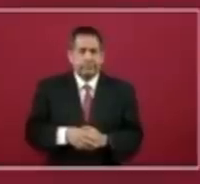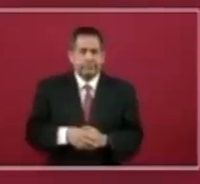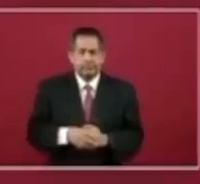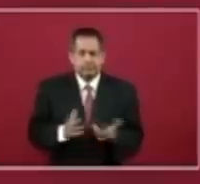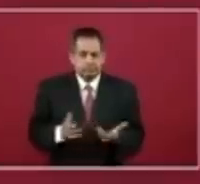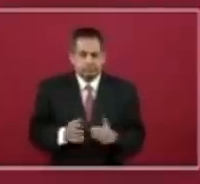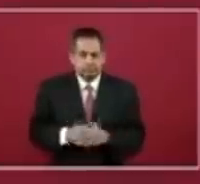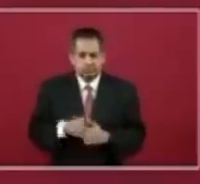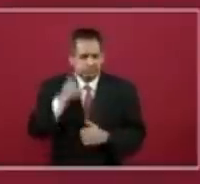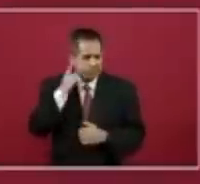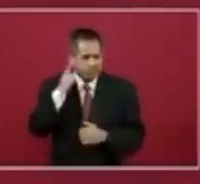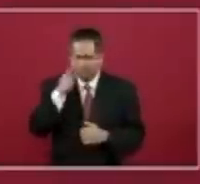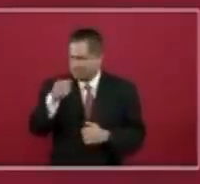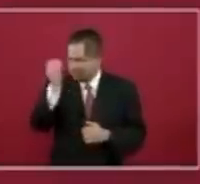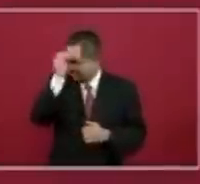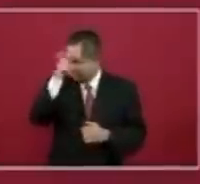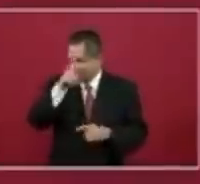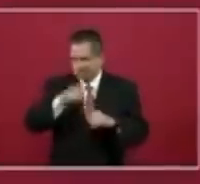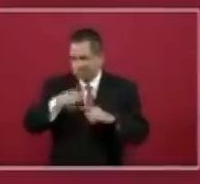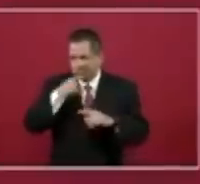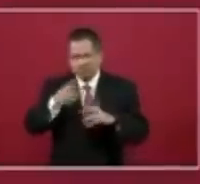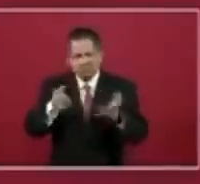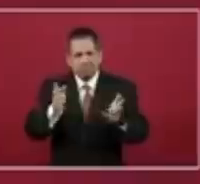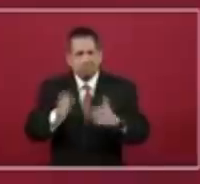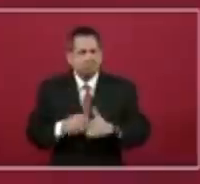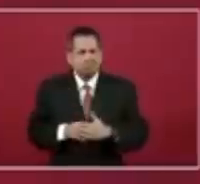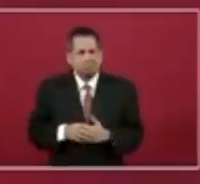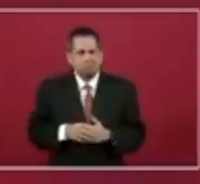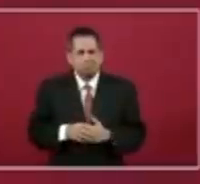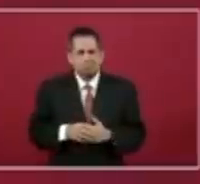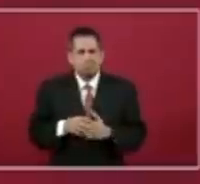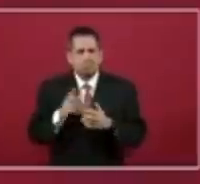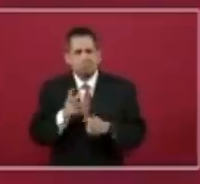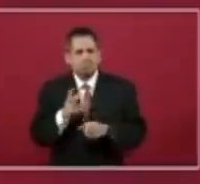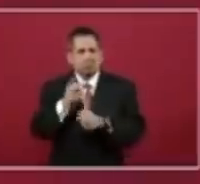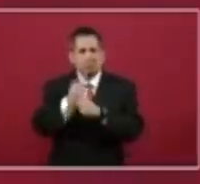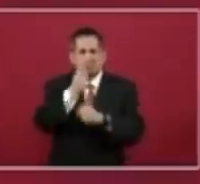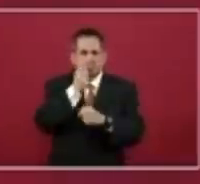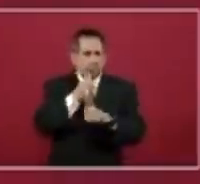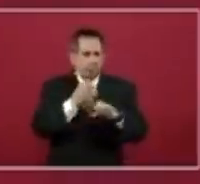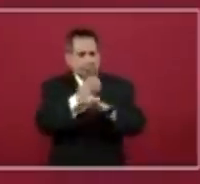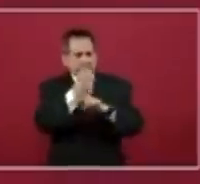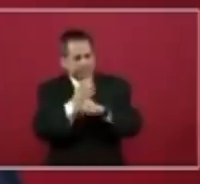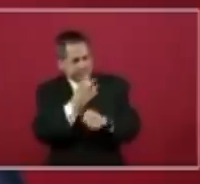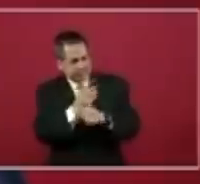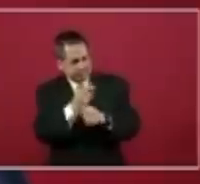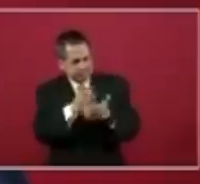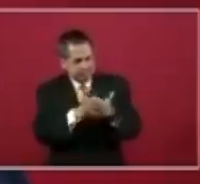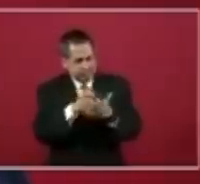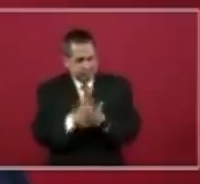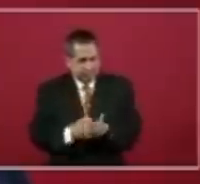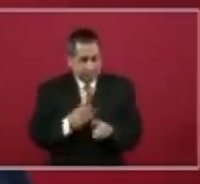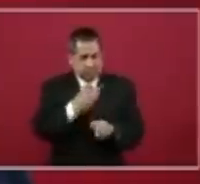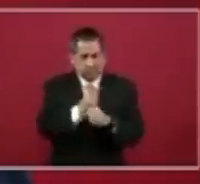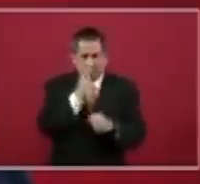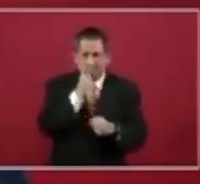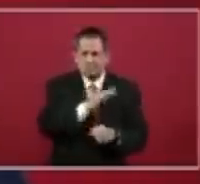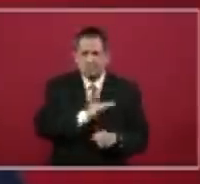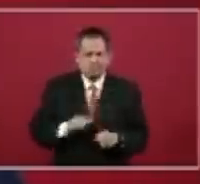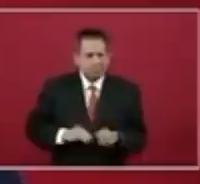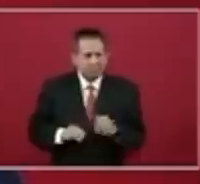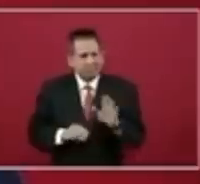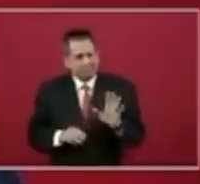Ahí escuchaba yo una opinión de alguien que decía: hay que fortalecer las policías estatales, hay que fortalecer las policías municipales.